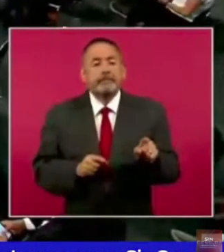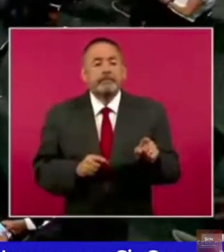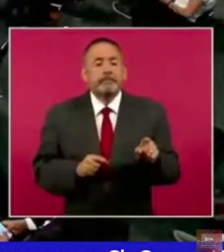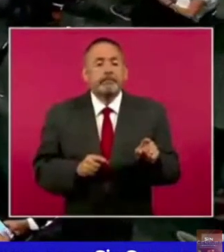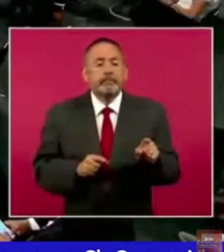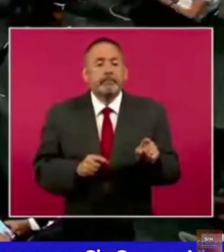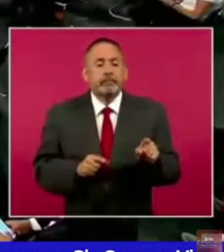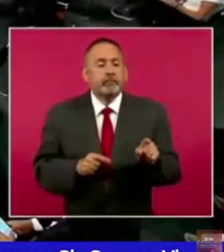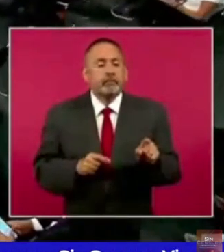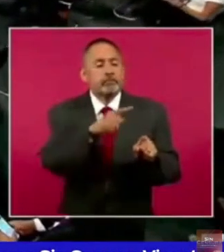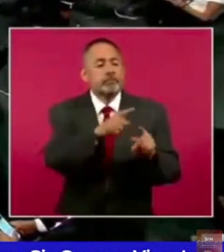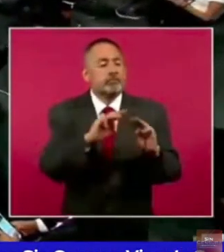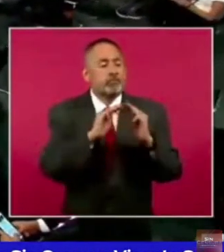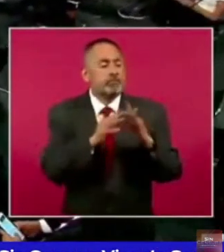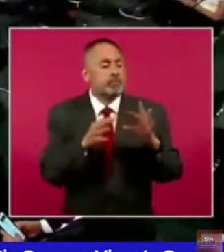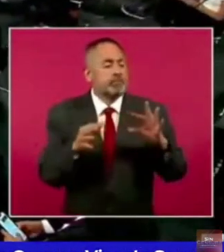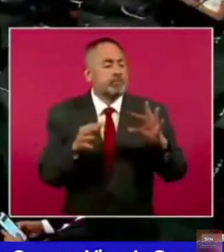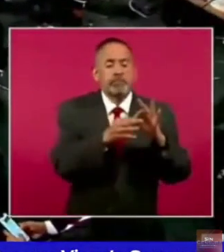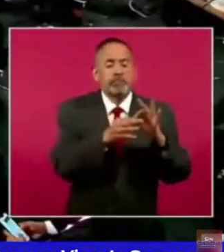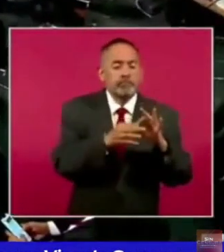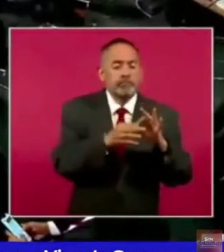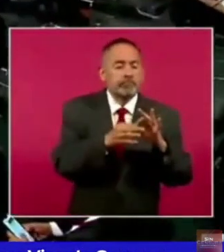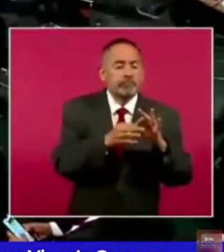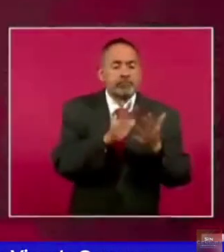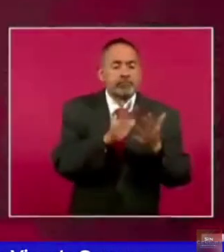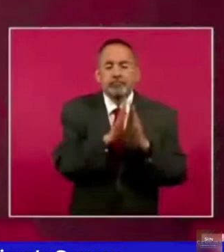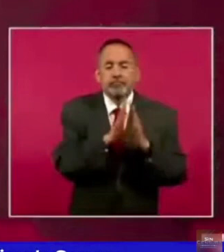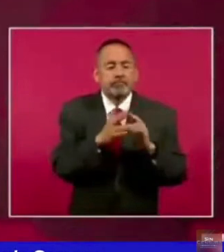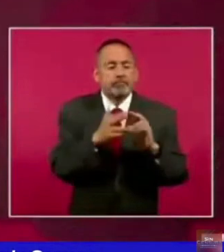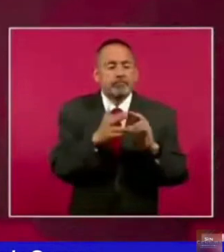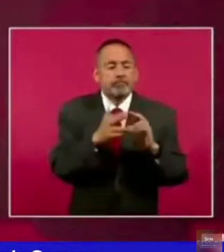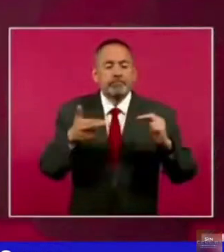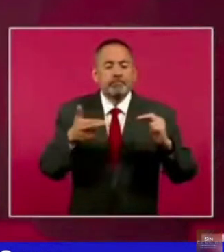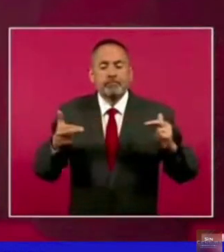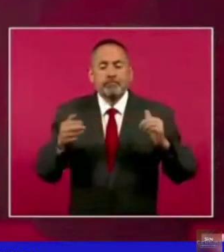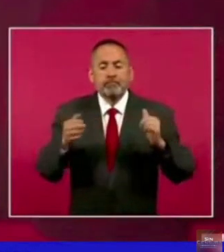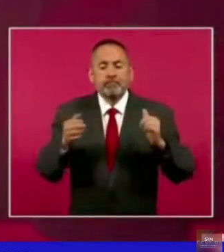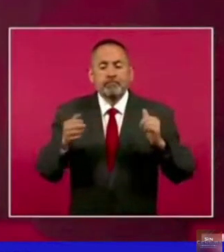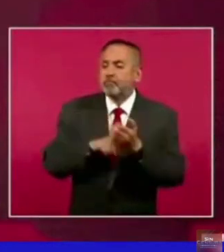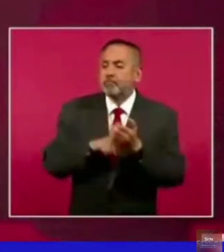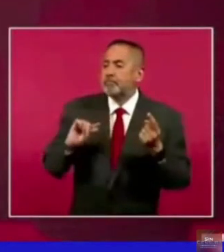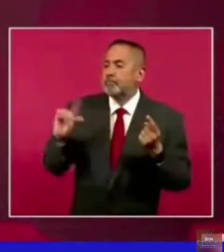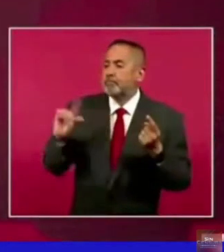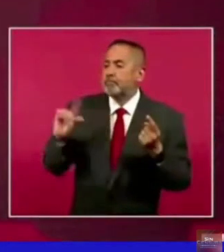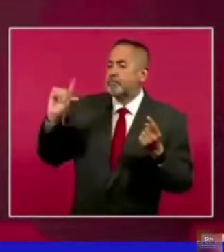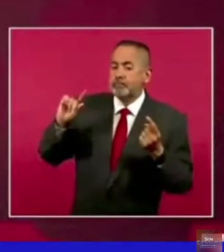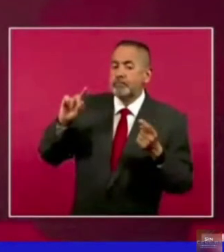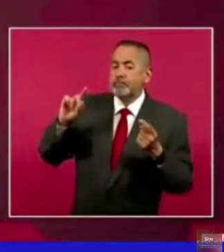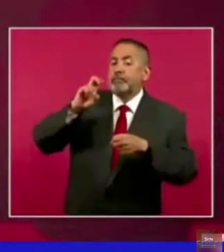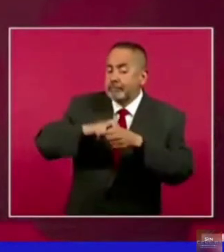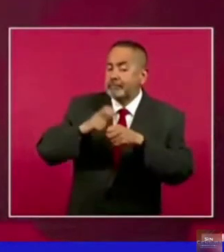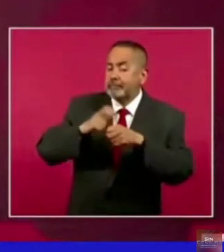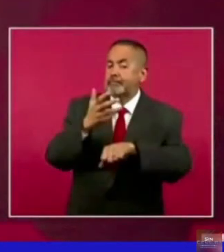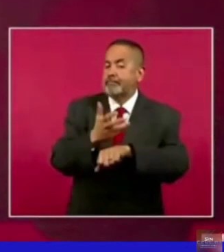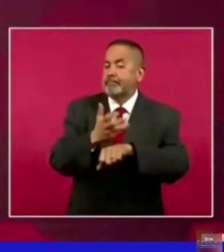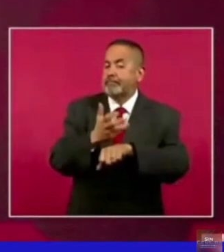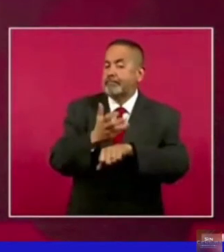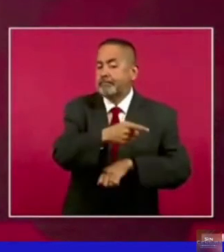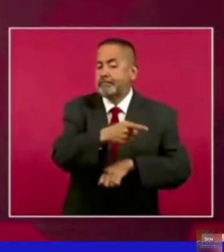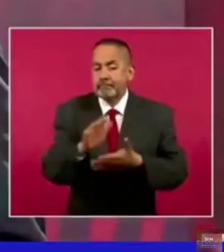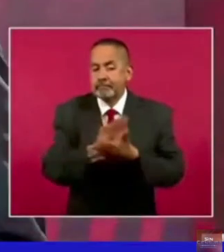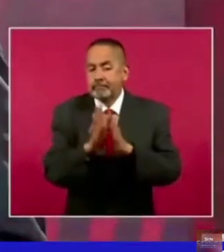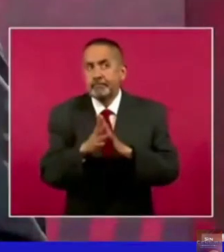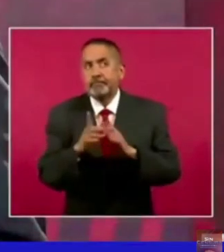¿cuáles eran sus vínculos con los funcionarios en Estados Unidos?